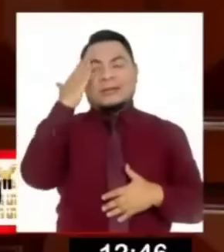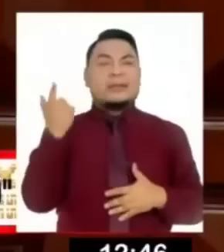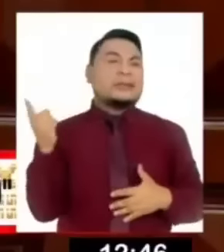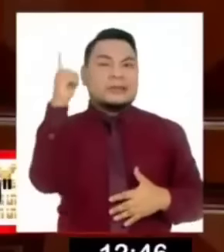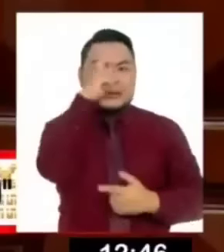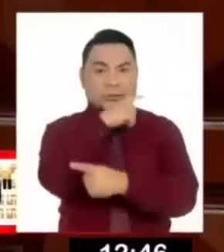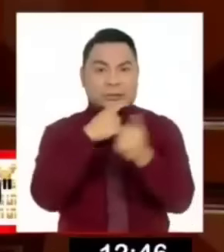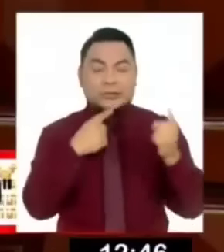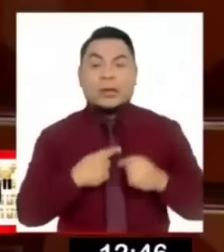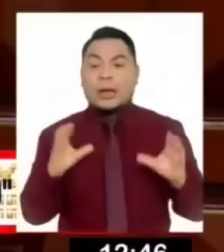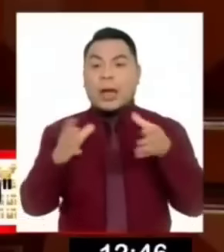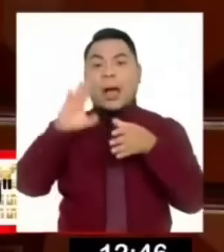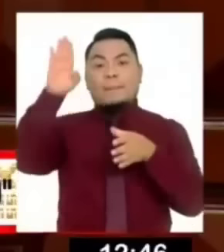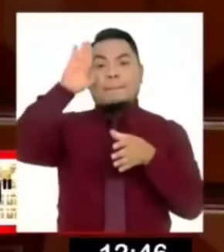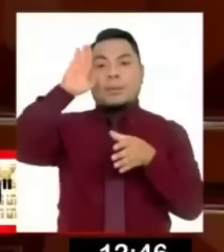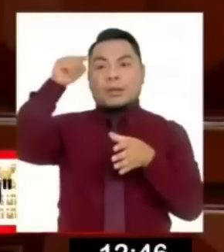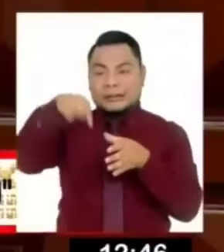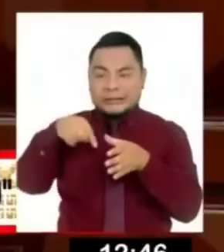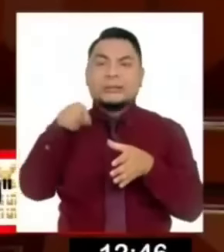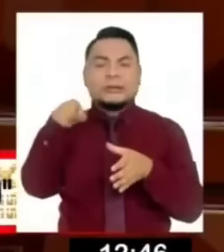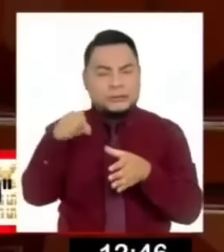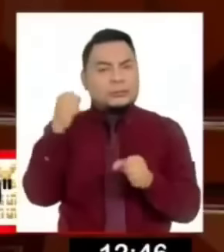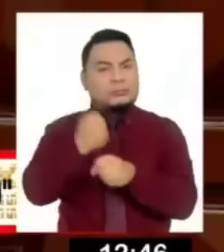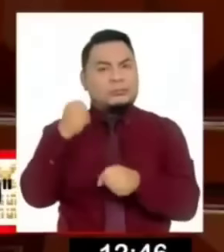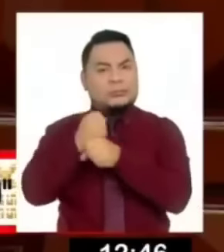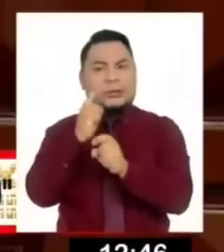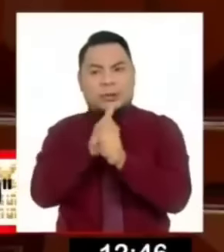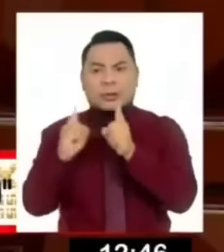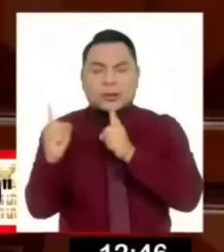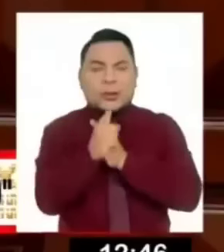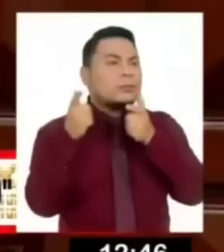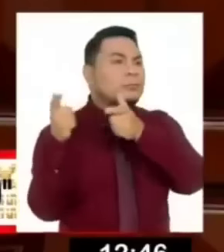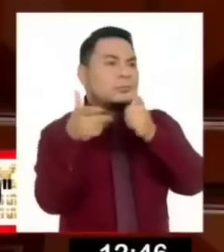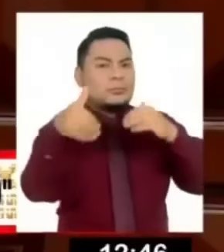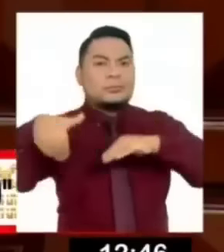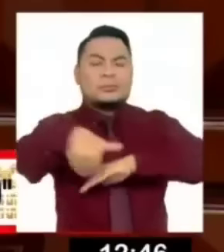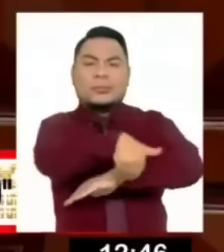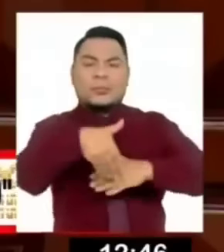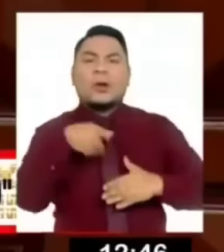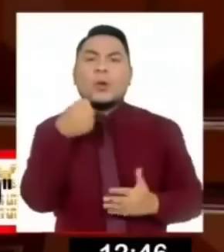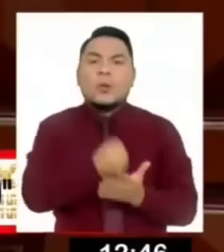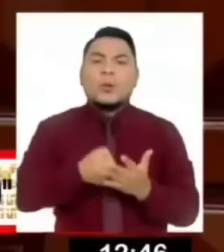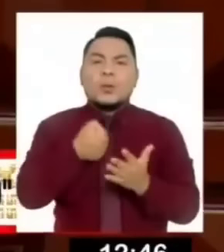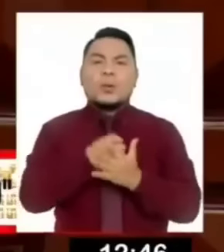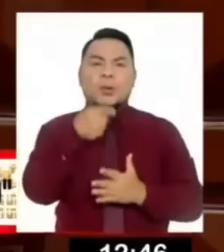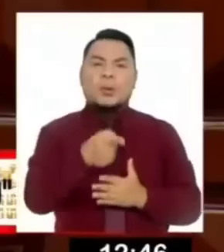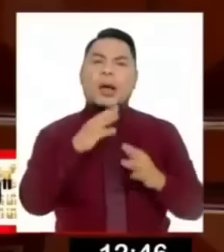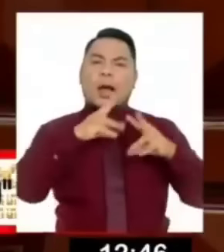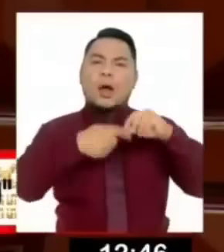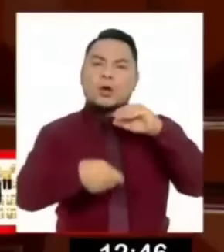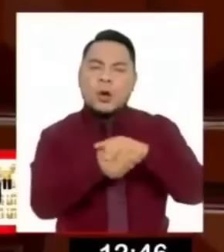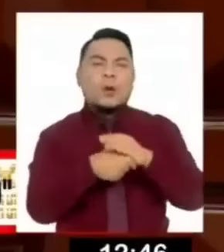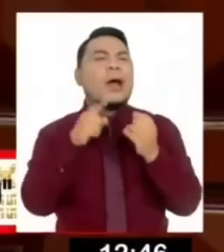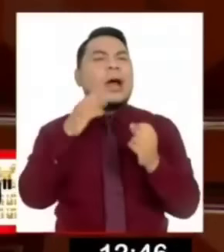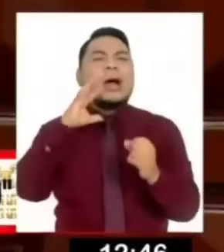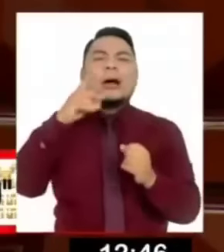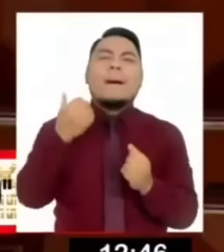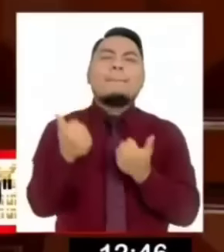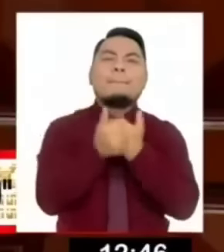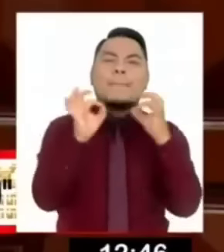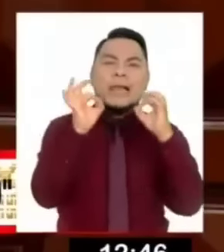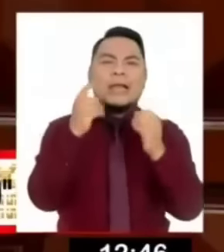La Policía Nacional es el pilar sobre el cual la actividad pública lucha contra este mal. Pero eso no